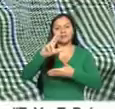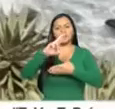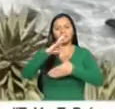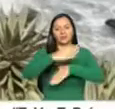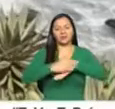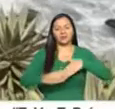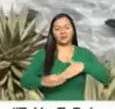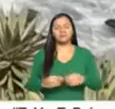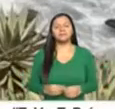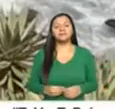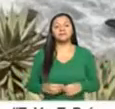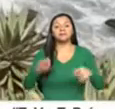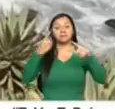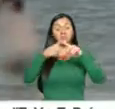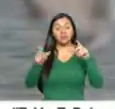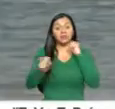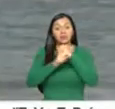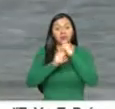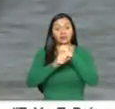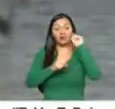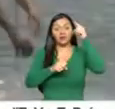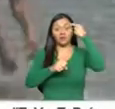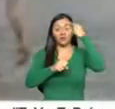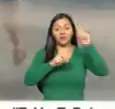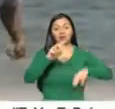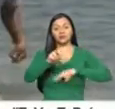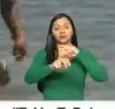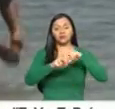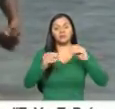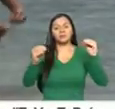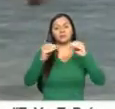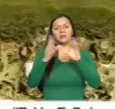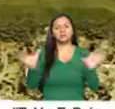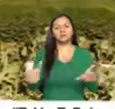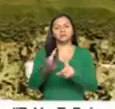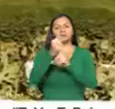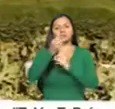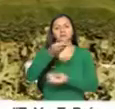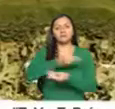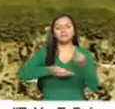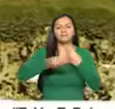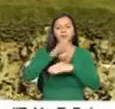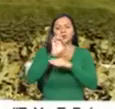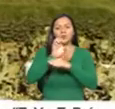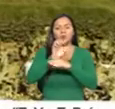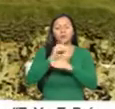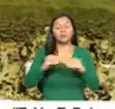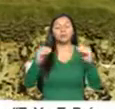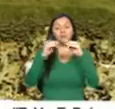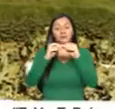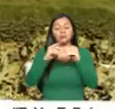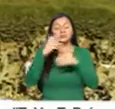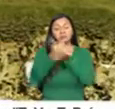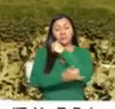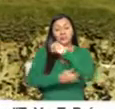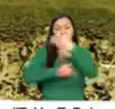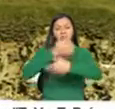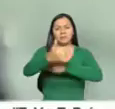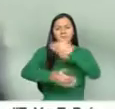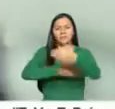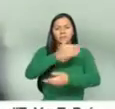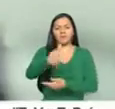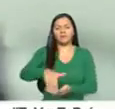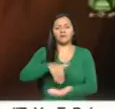Latina. Sin duda, el trabajo del gobierno nacional ha logrado cambios irreversibles en el Ecuador, un país que camina a paso